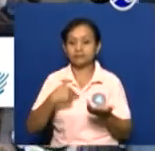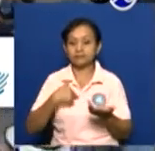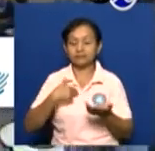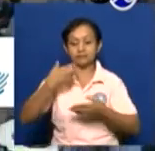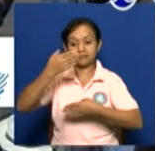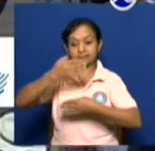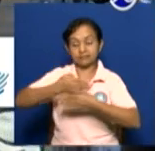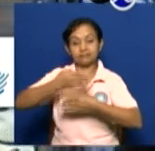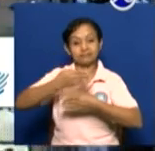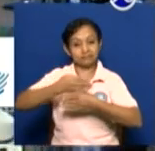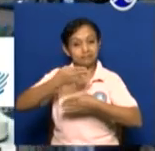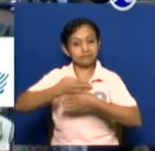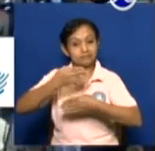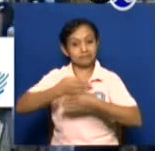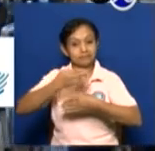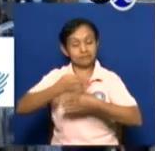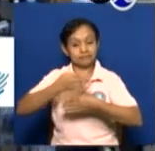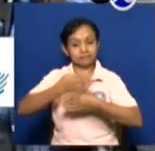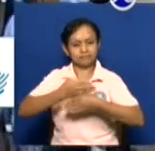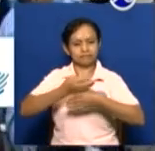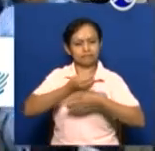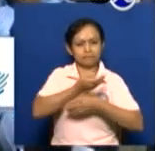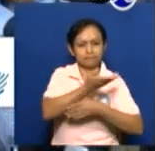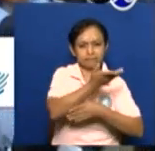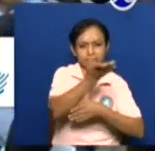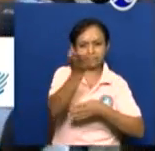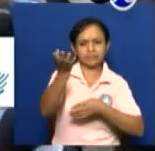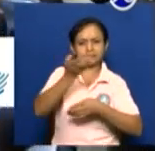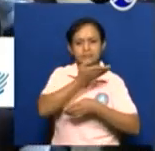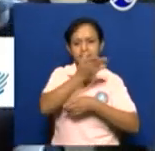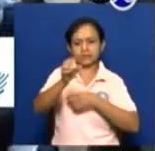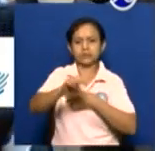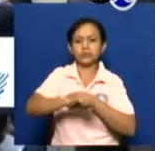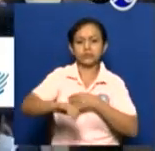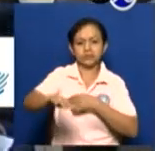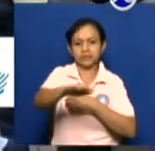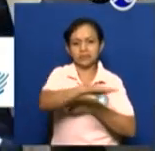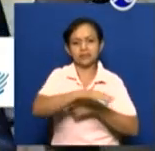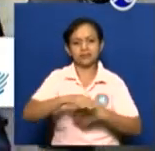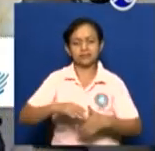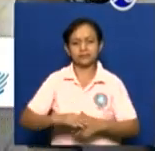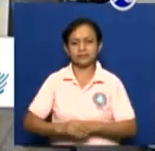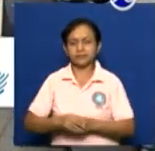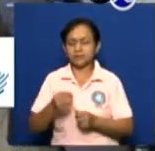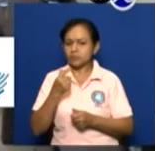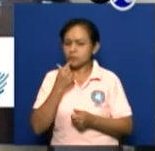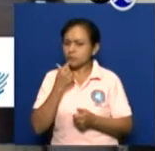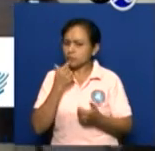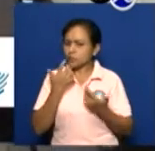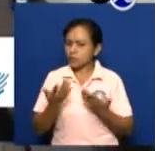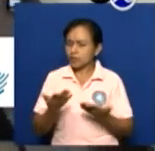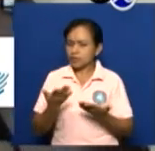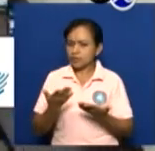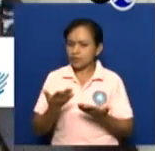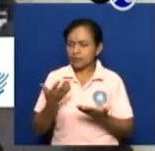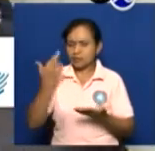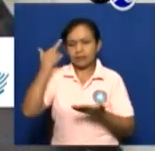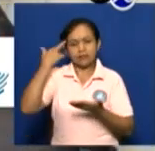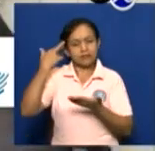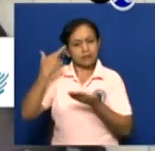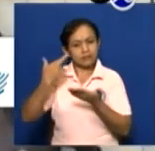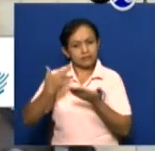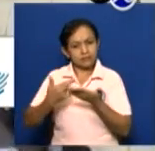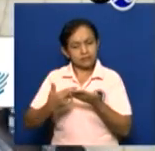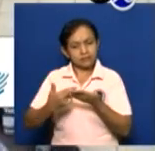teatros populares de concientización social. ¿Por qué conmemorar la gesta y